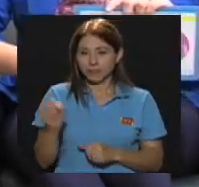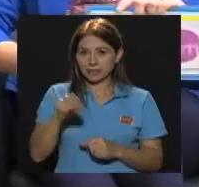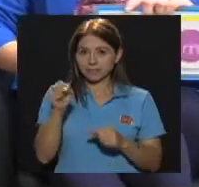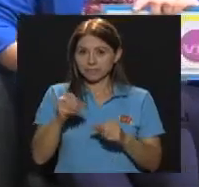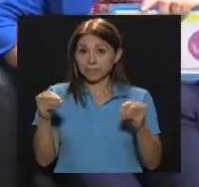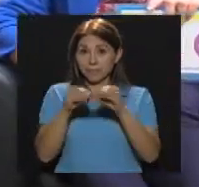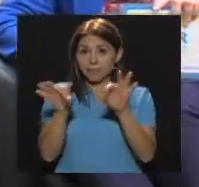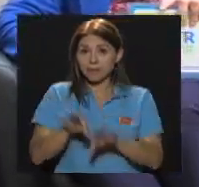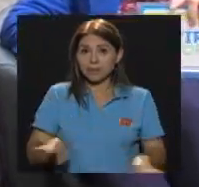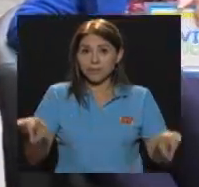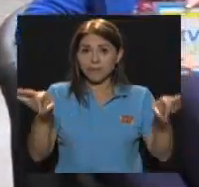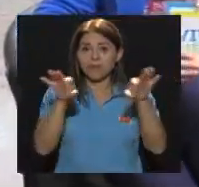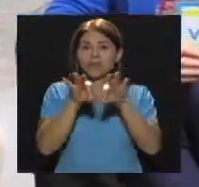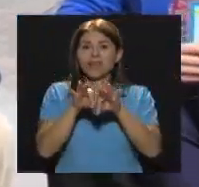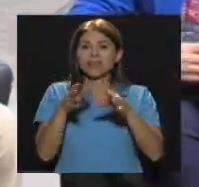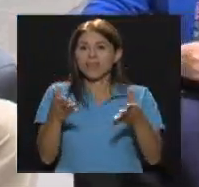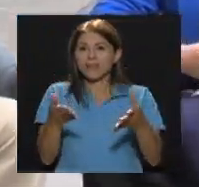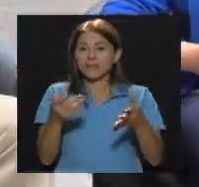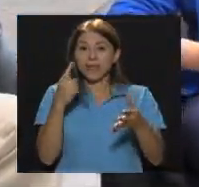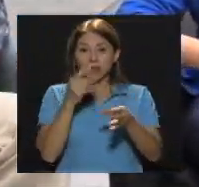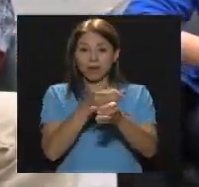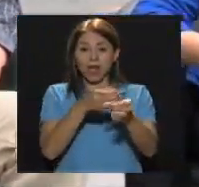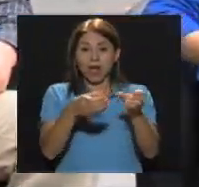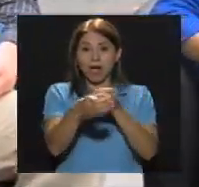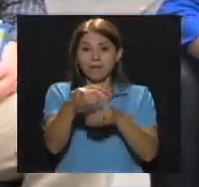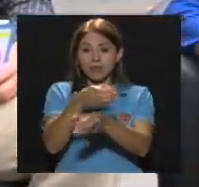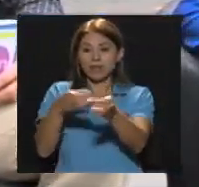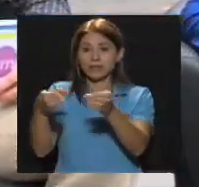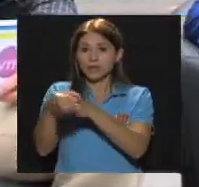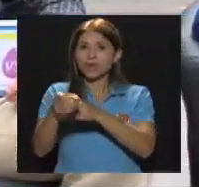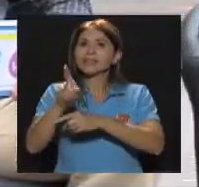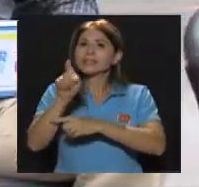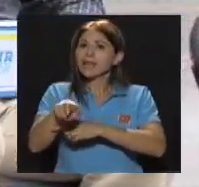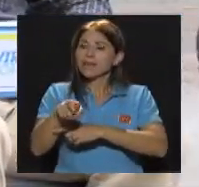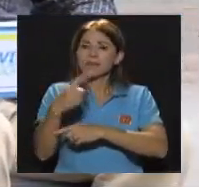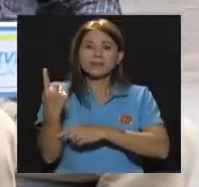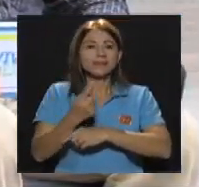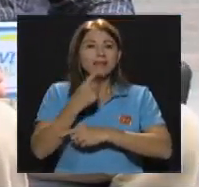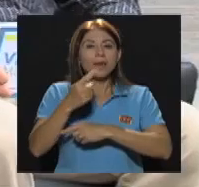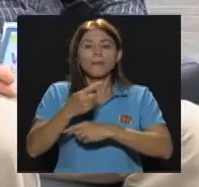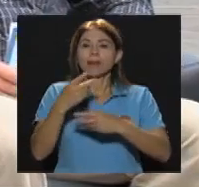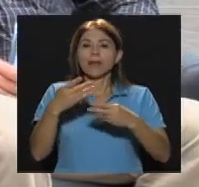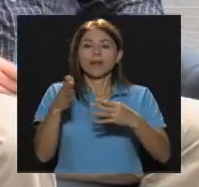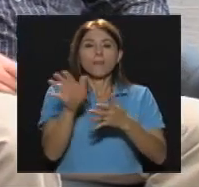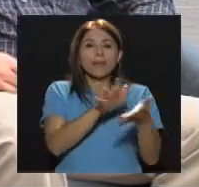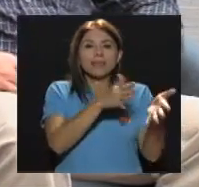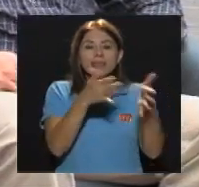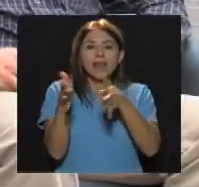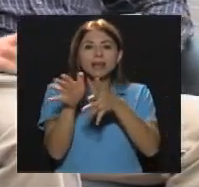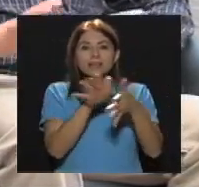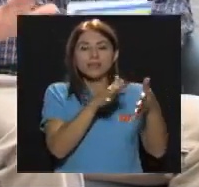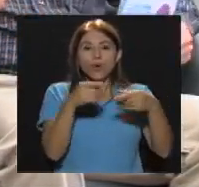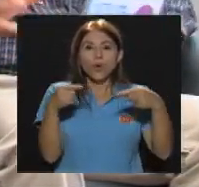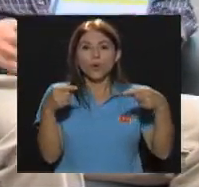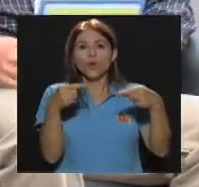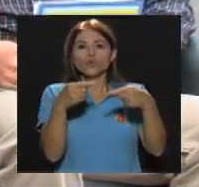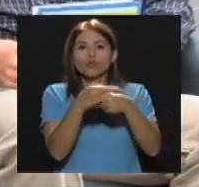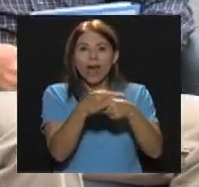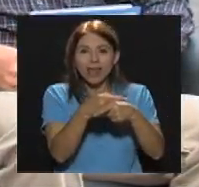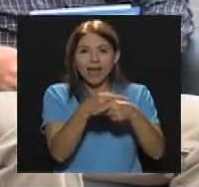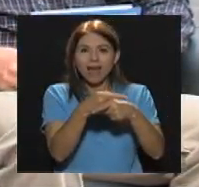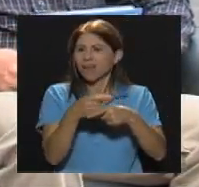más importante es que las habitaciones, o sea, los dormitorios, tengan ventilación cruzada. Eso es importantísimo. ¿verdad? Pero, ¿qué es